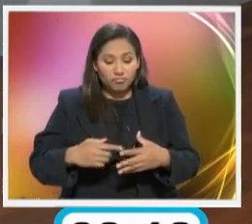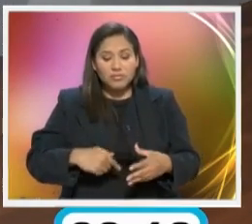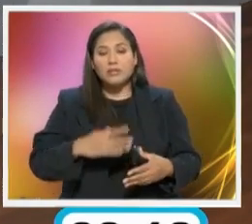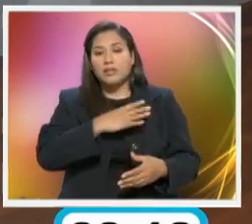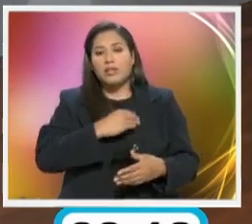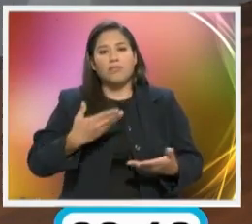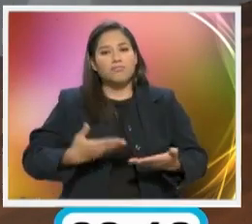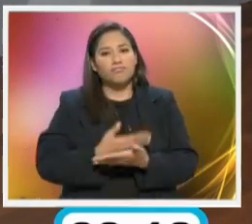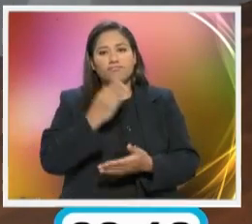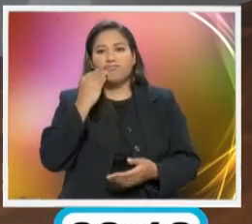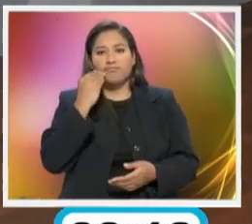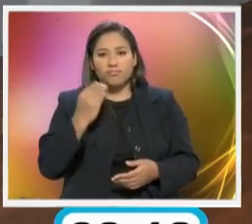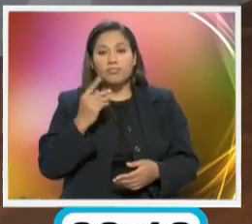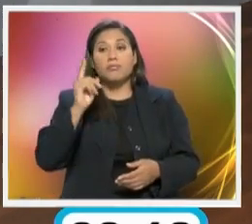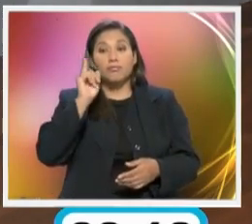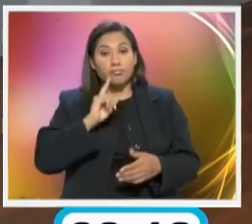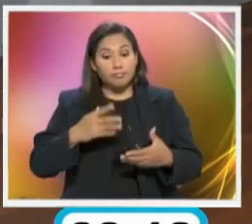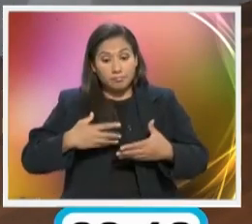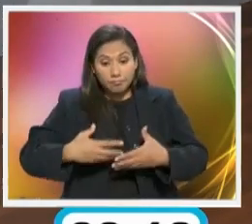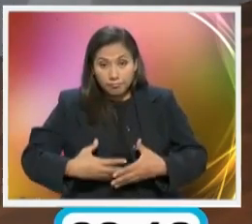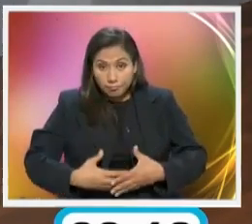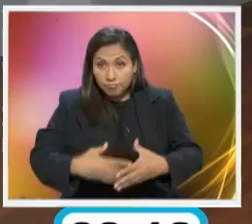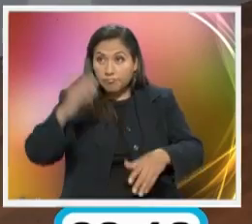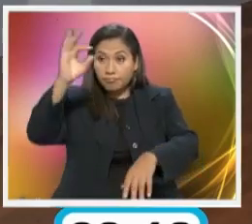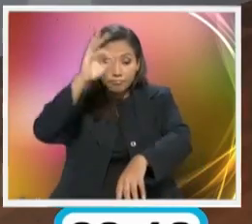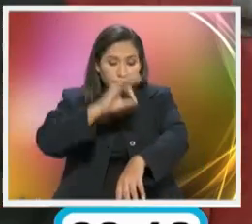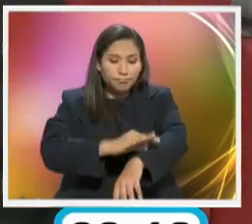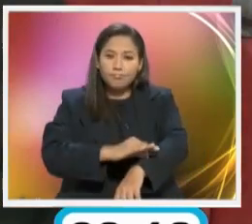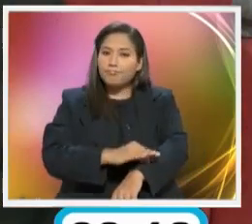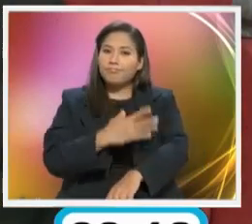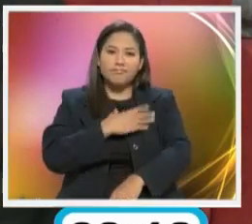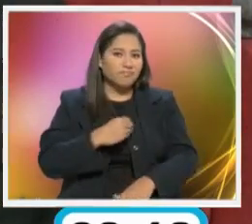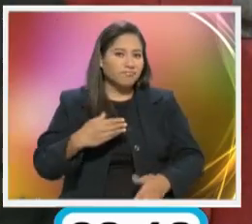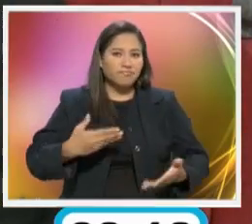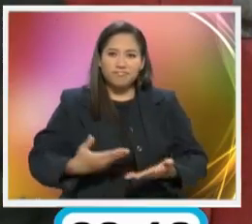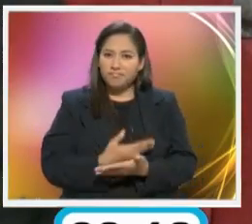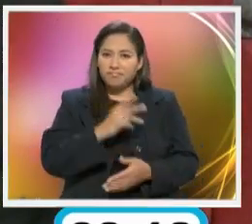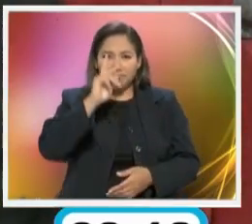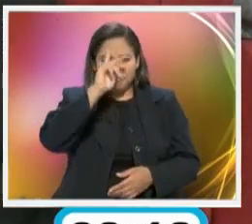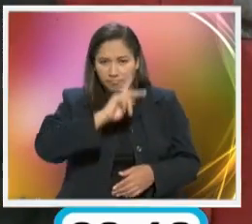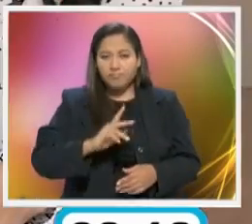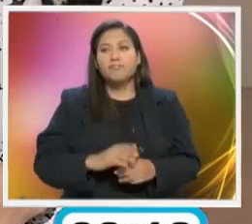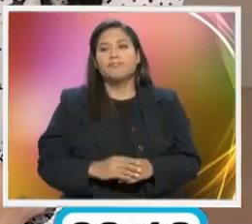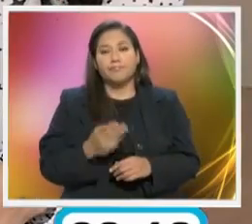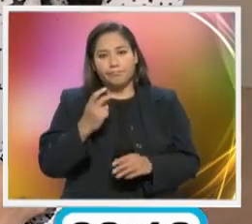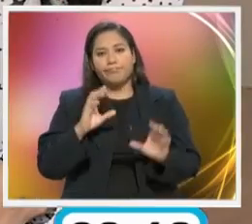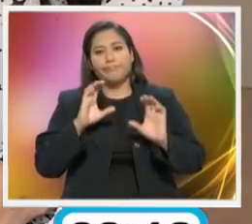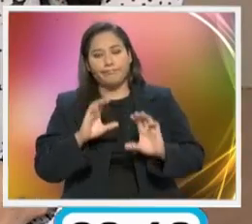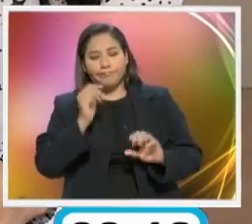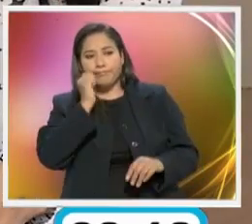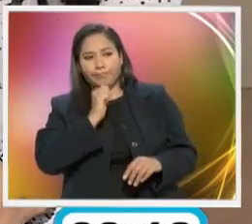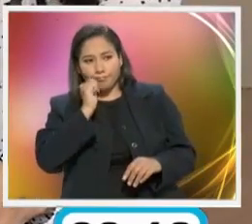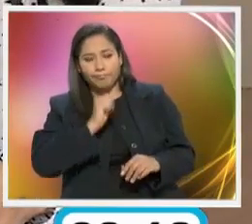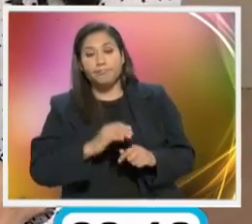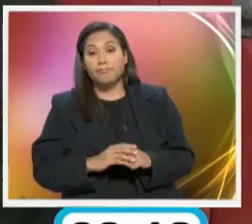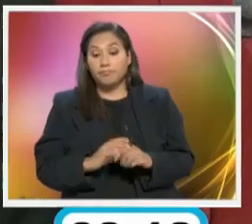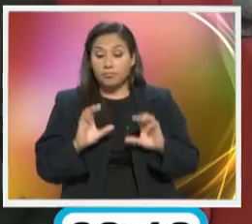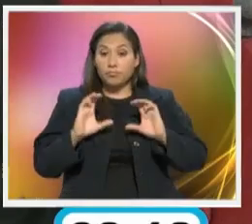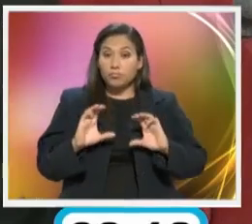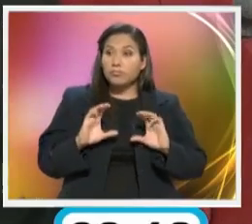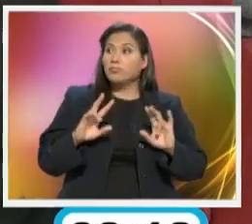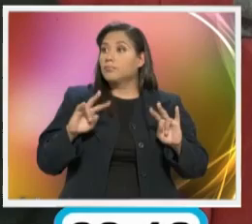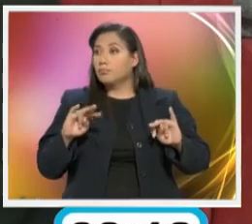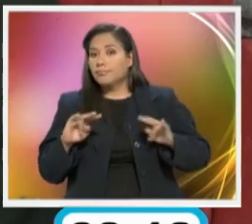y obviamente si le da a una mujer embarazada. Eso es lo grave del asunto, ¿verdad? Claro, hay que tomar precauciones entonces. Definitivamente, y las precauciones